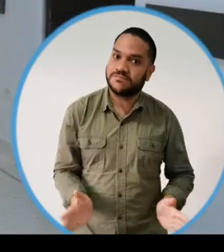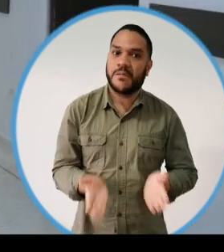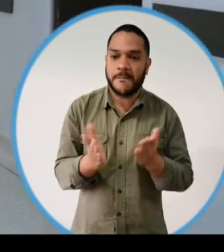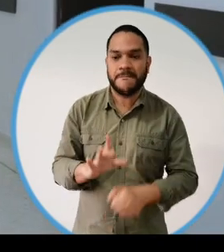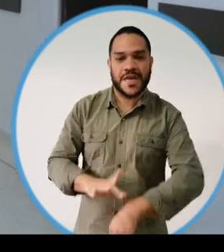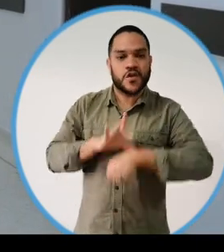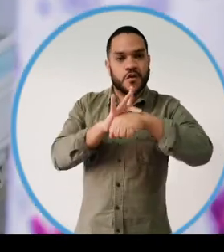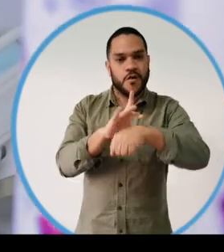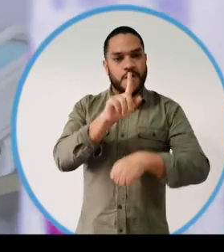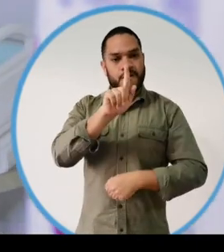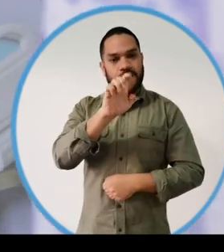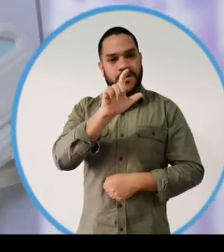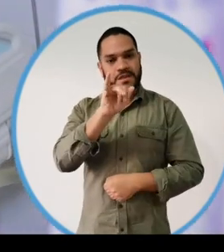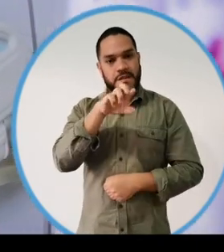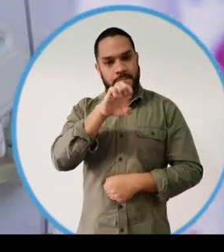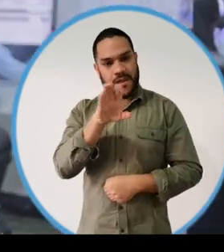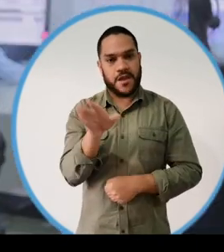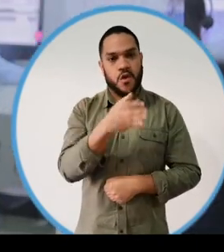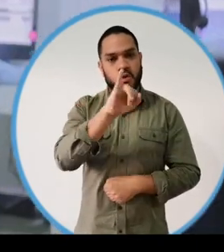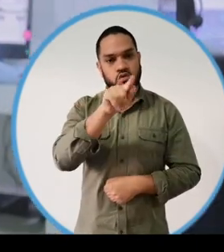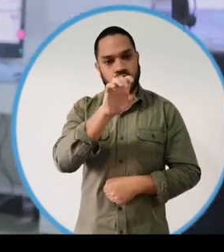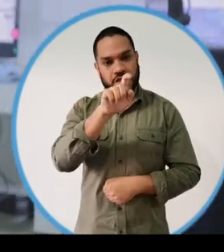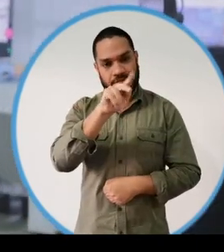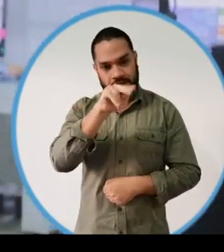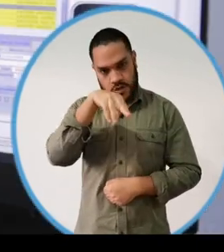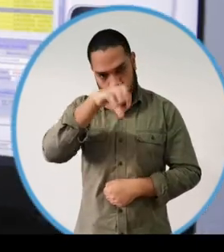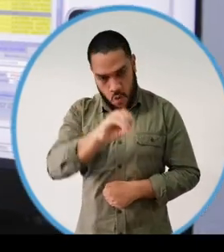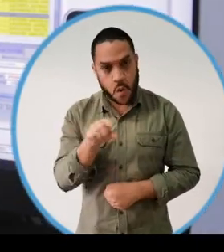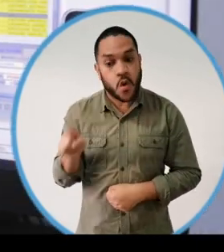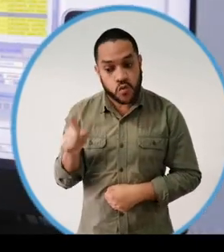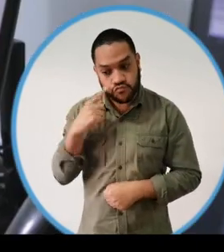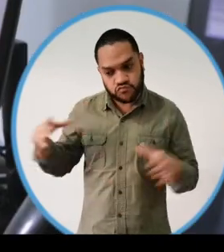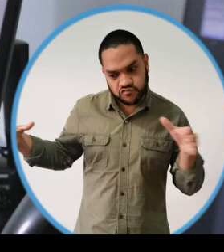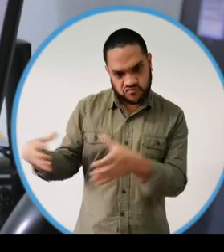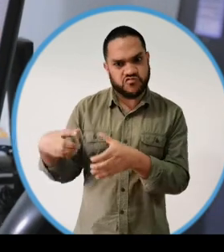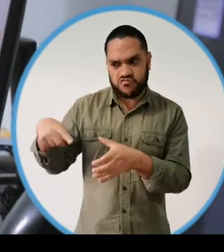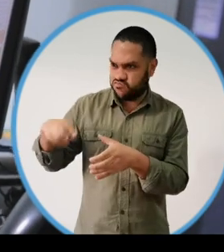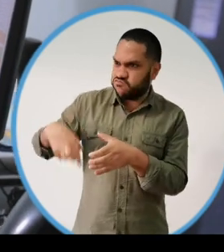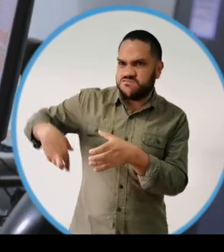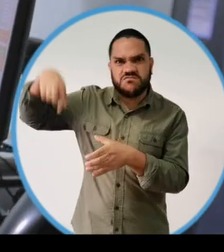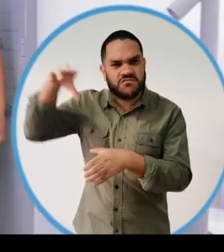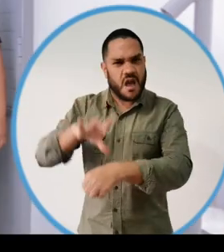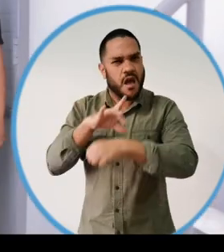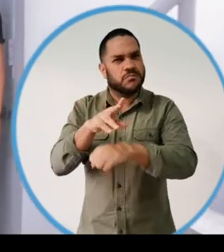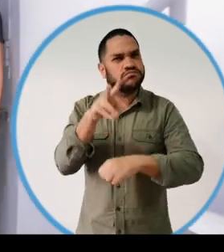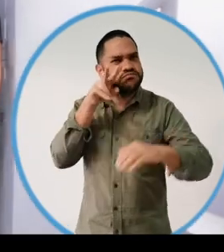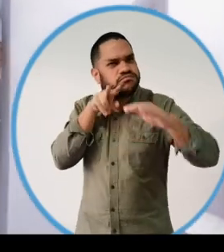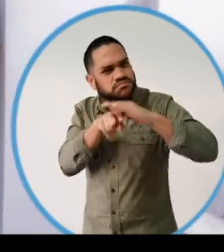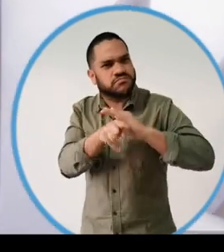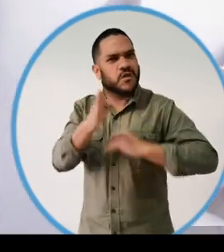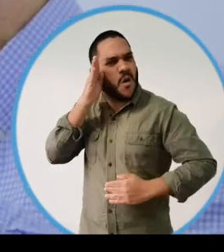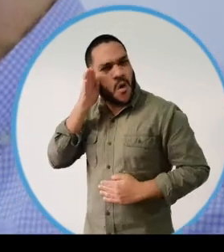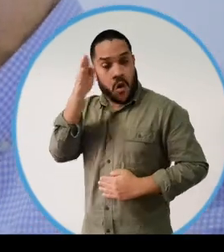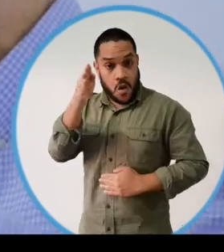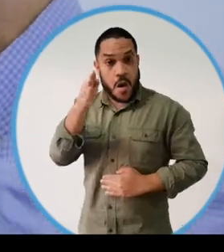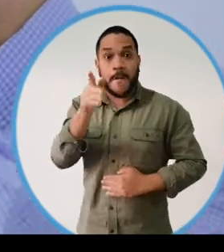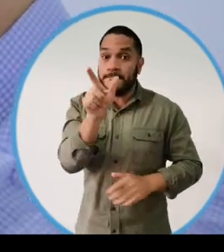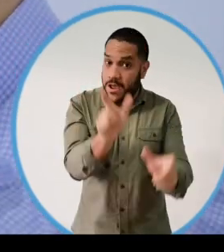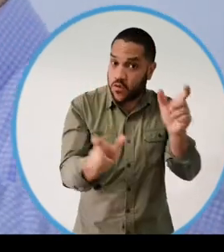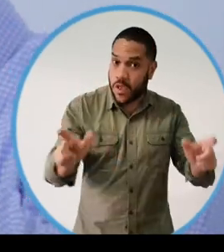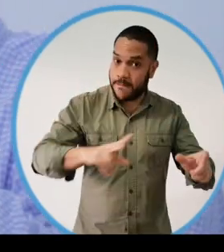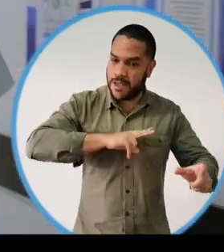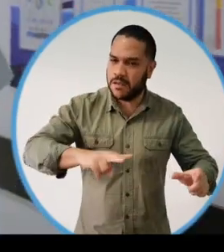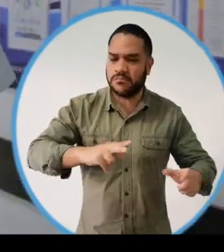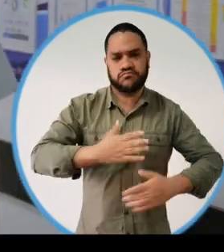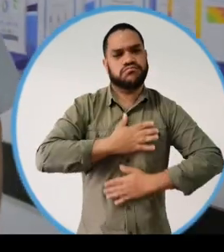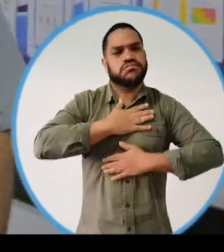salubrista Felipe José Tinoco Zapata y su equipo de trabajo, un líder visionario que le devolvió a los vallecaucanos la confianza